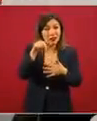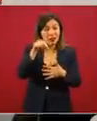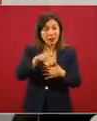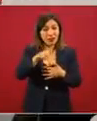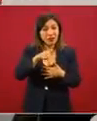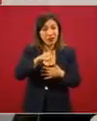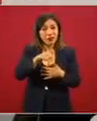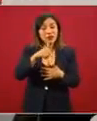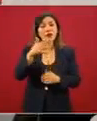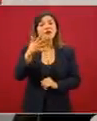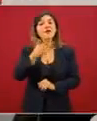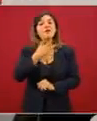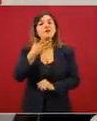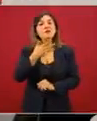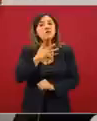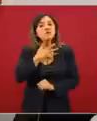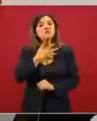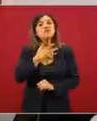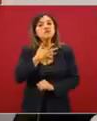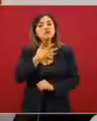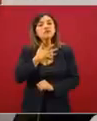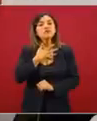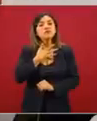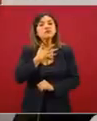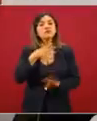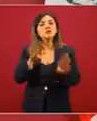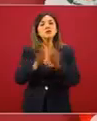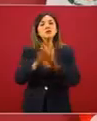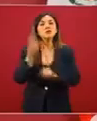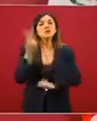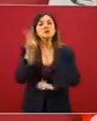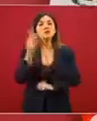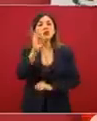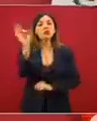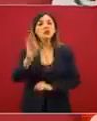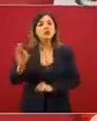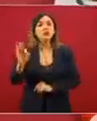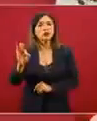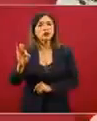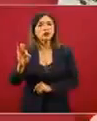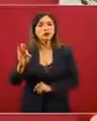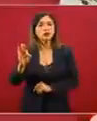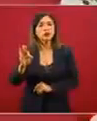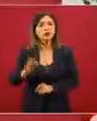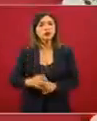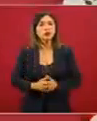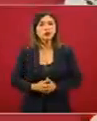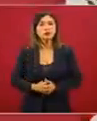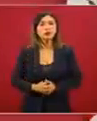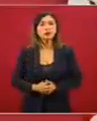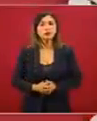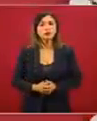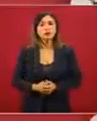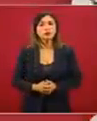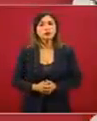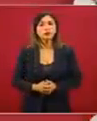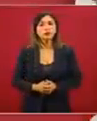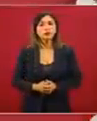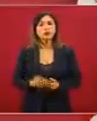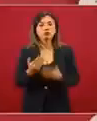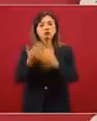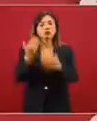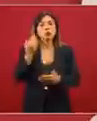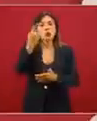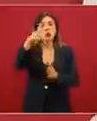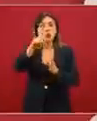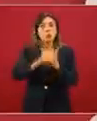25% hace un mes.